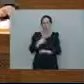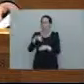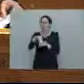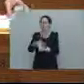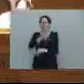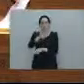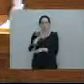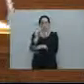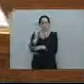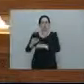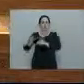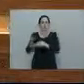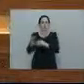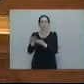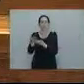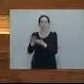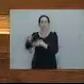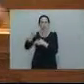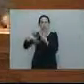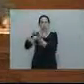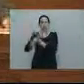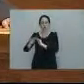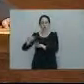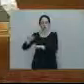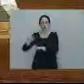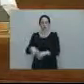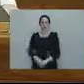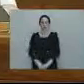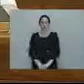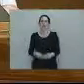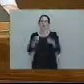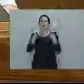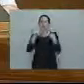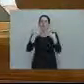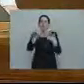favorablemente la proposición no de ley de Izquierda Unida. Muchas gracias. Gracias, señor Prendes.